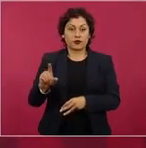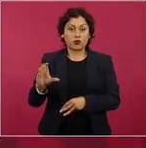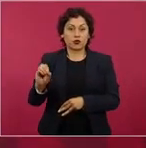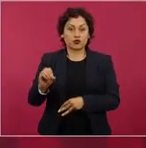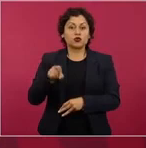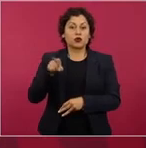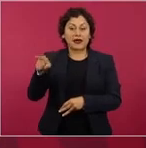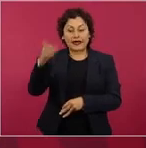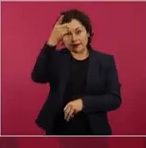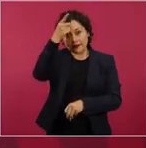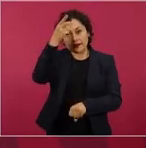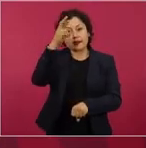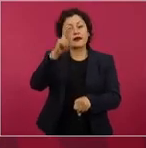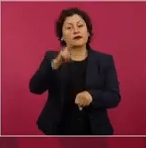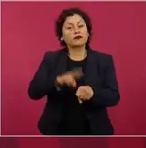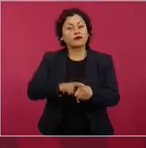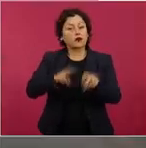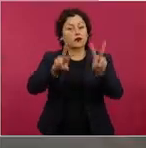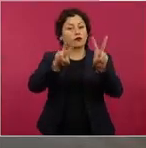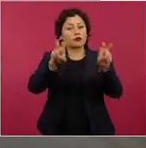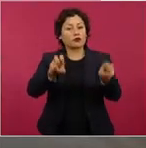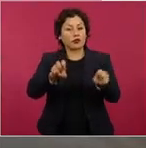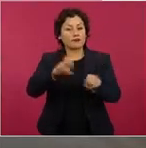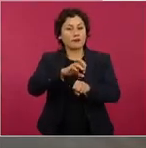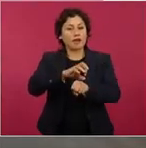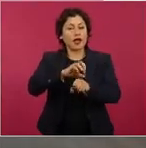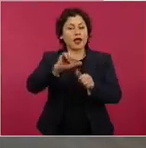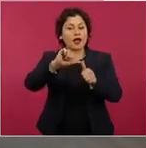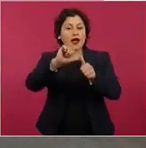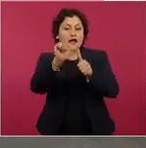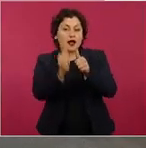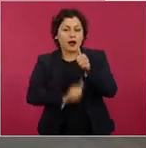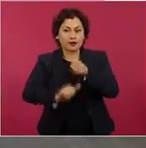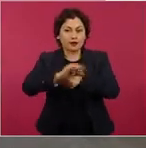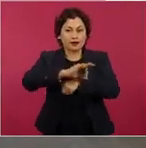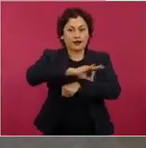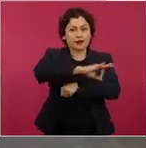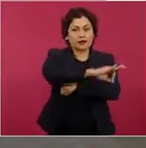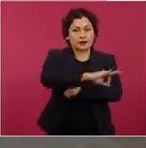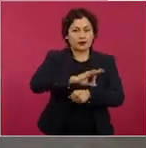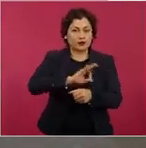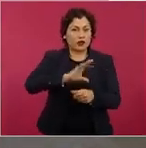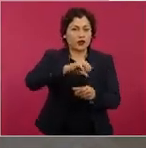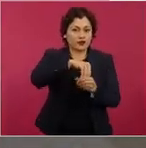arte, de arquitectura del proyecto,